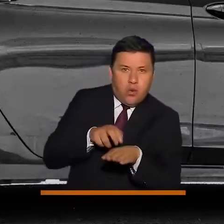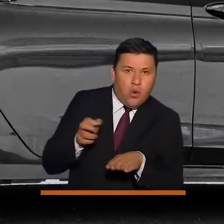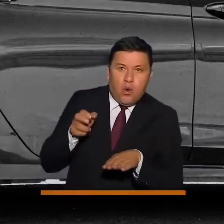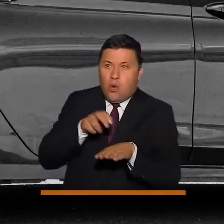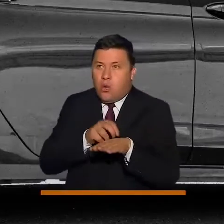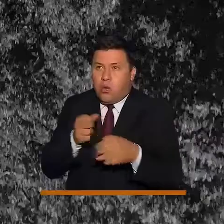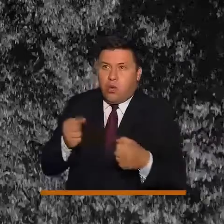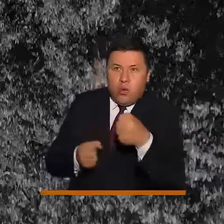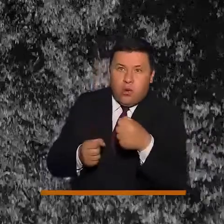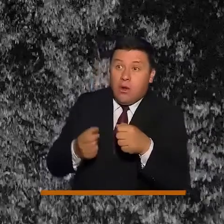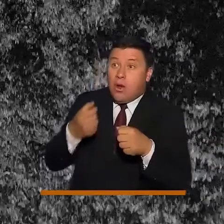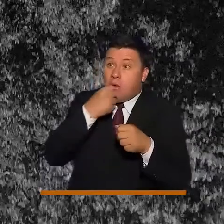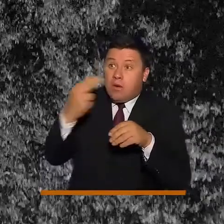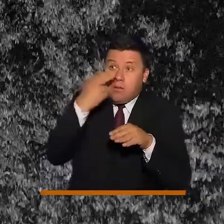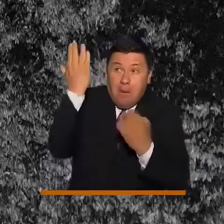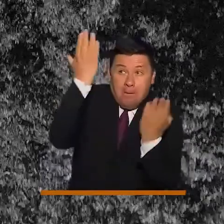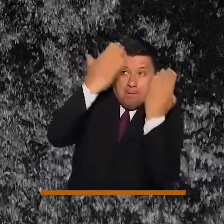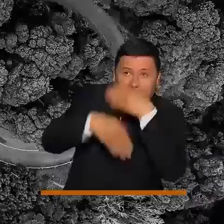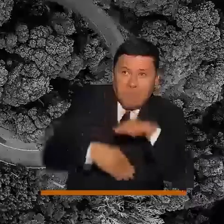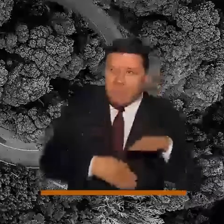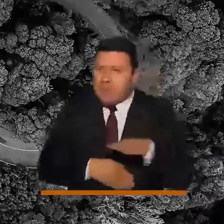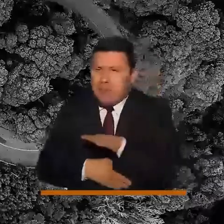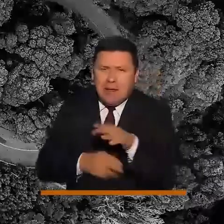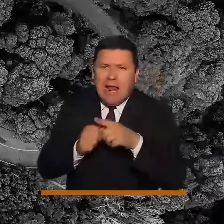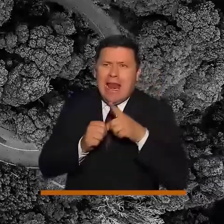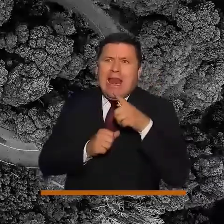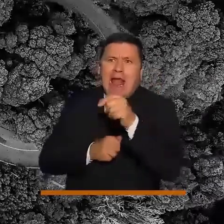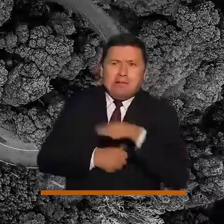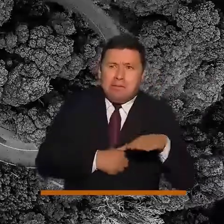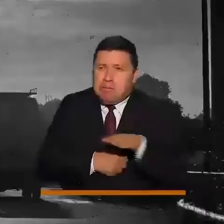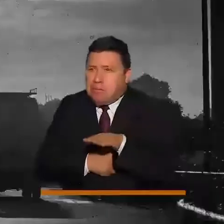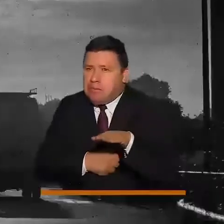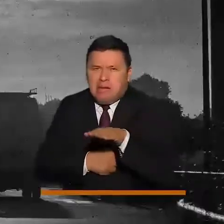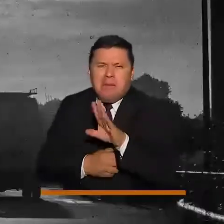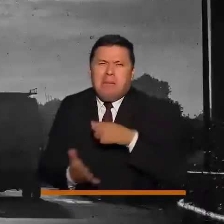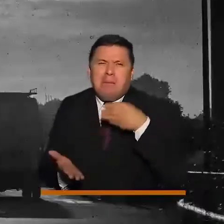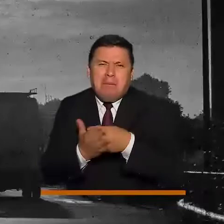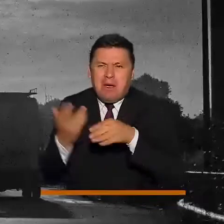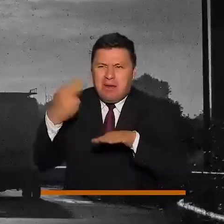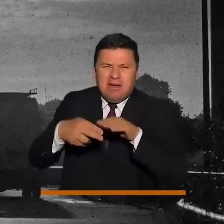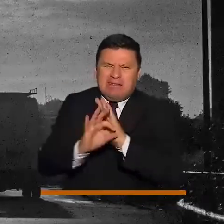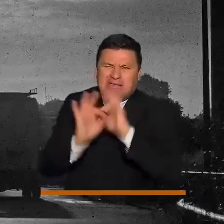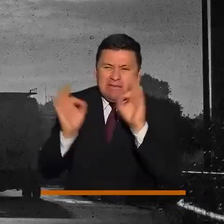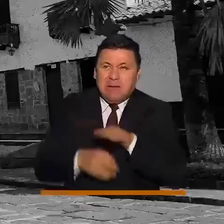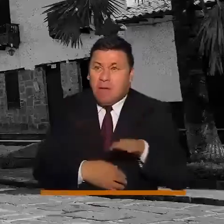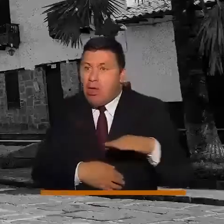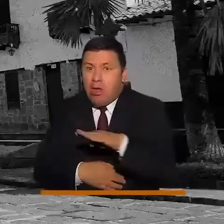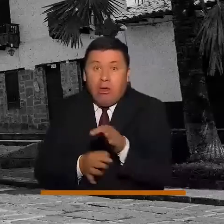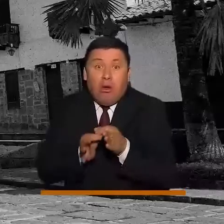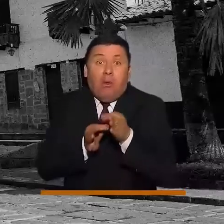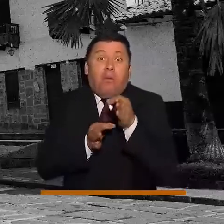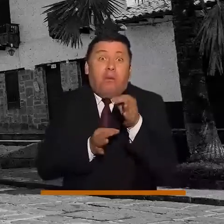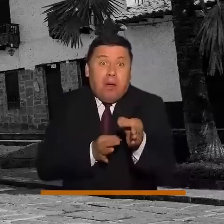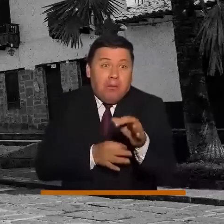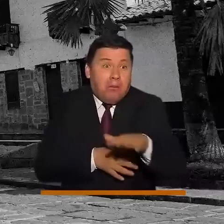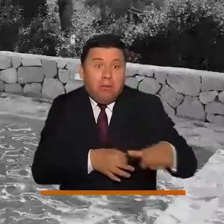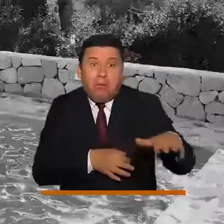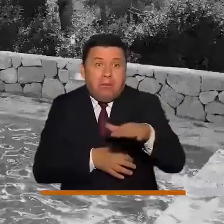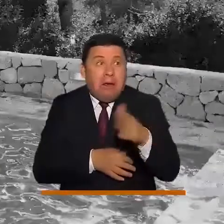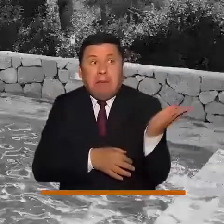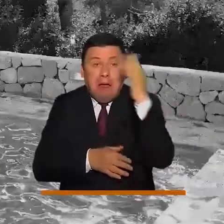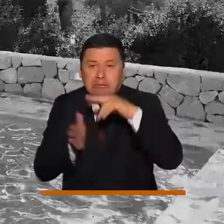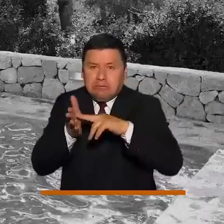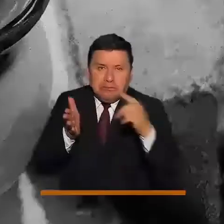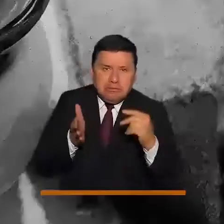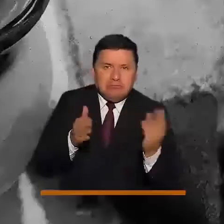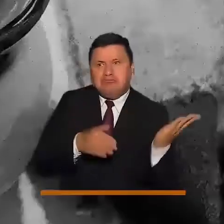Se suben al carro. Evaden el primer retén. Toman la ruta más larga para no pasar por los peajes. Llegan a un pueblo cercano. Van